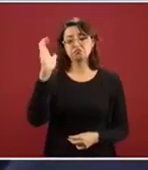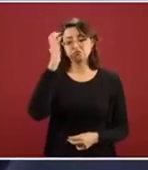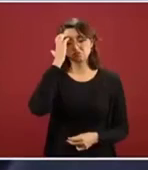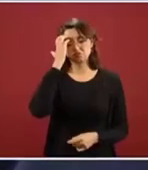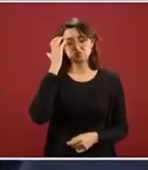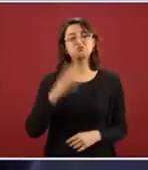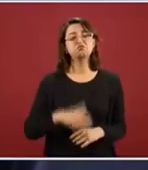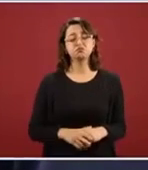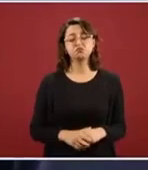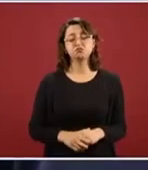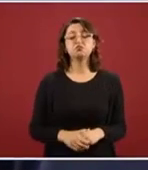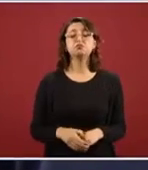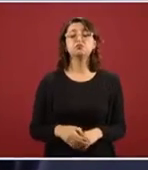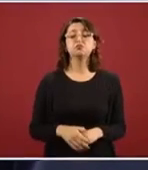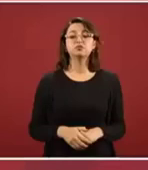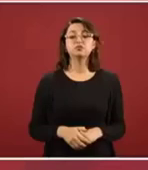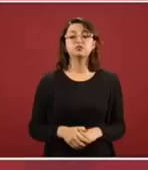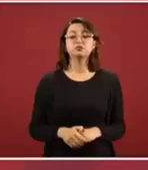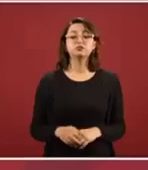pero